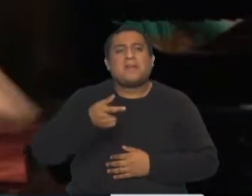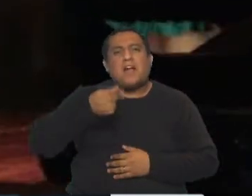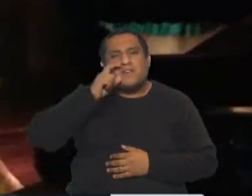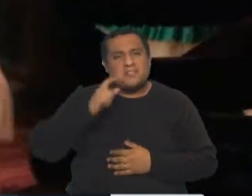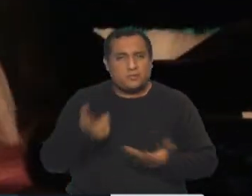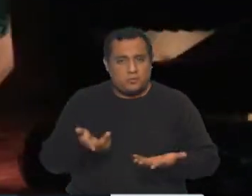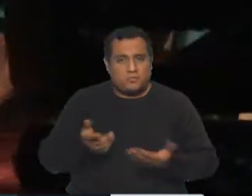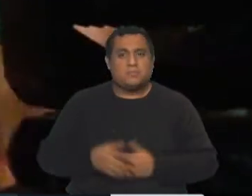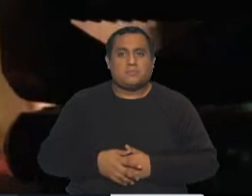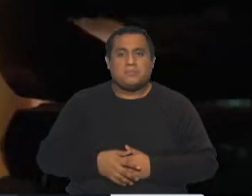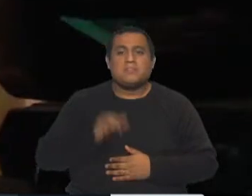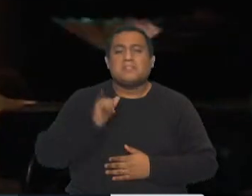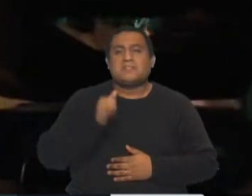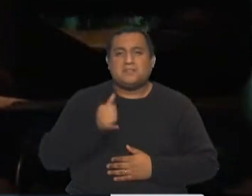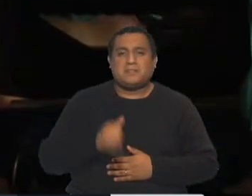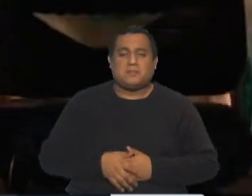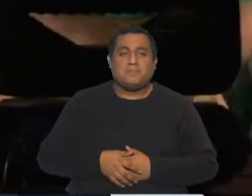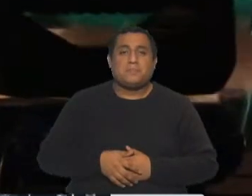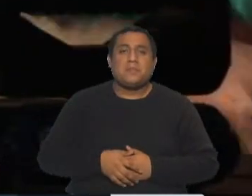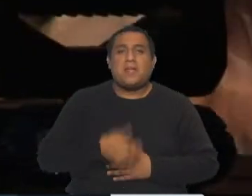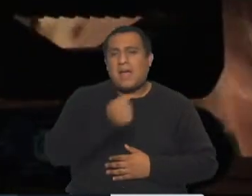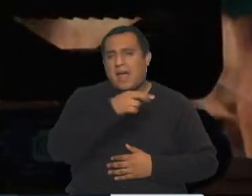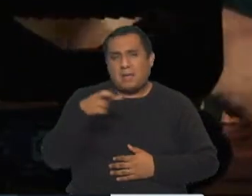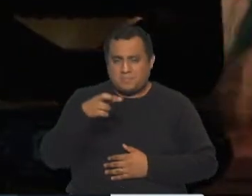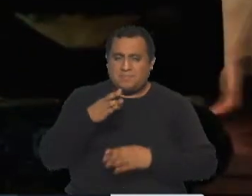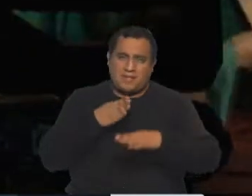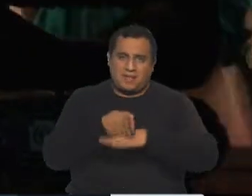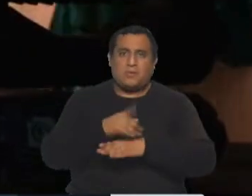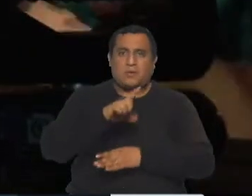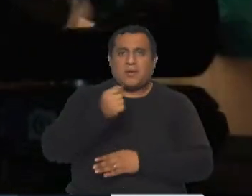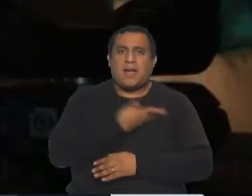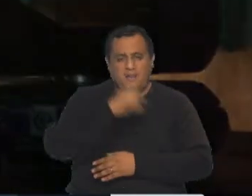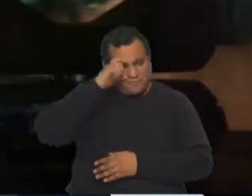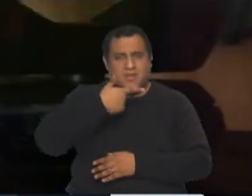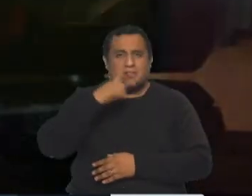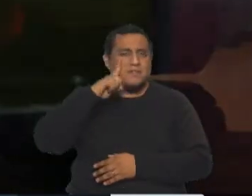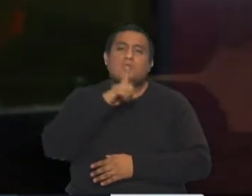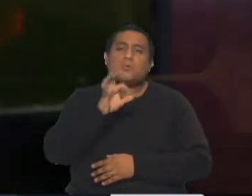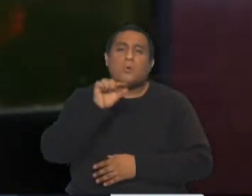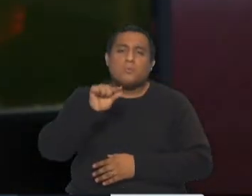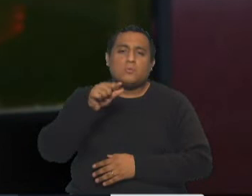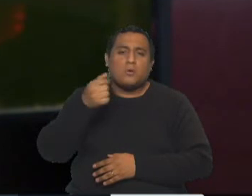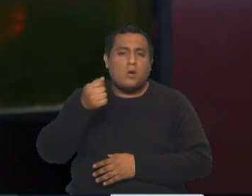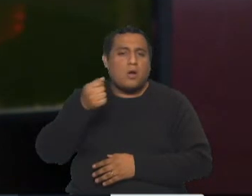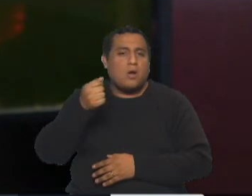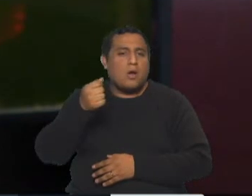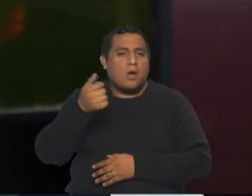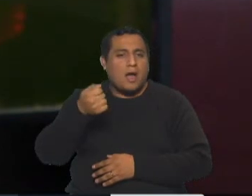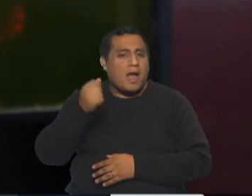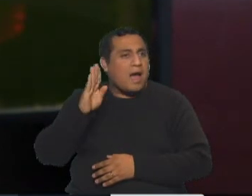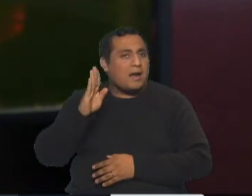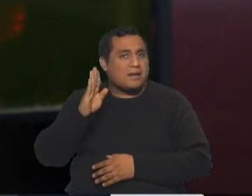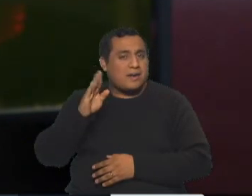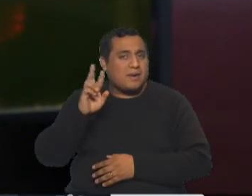Un cafecito. Tienen que entrar a la aplicación, que es cafecito.app, y ahí van a buscar Cintia